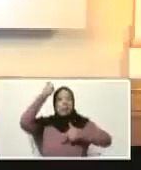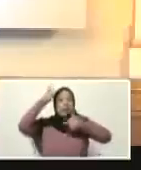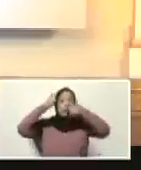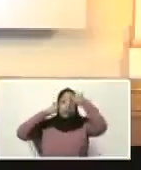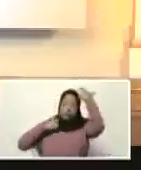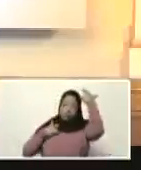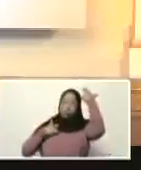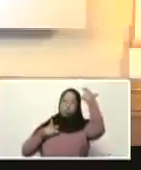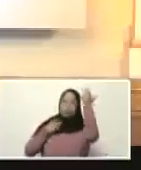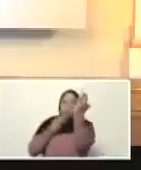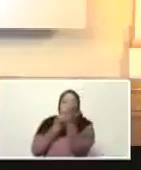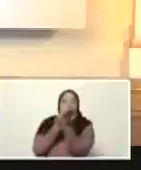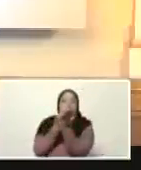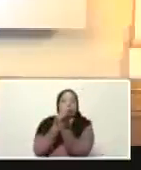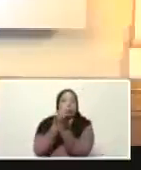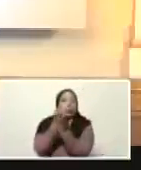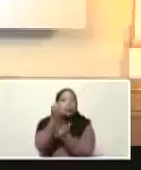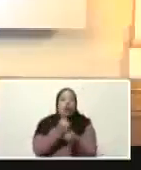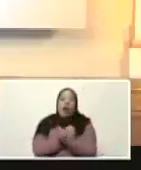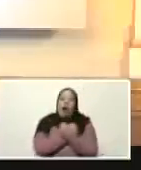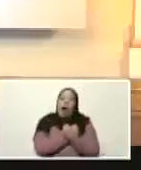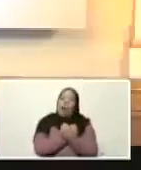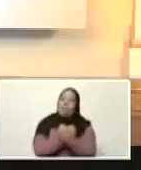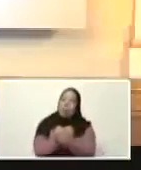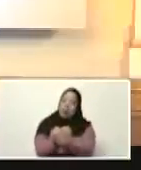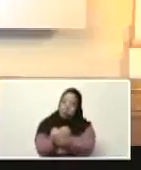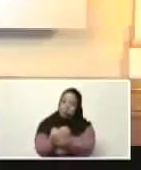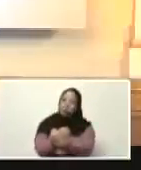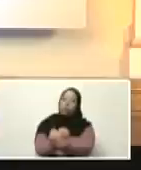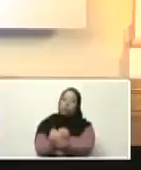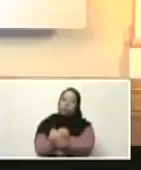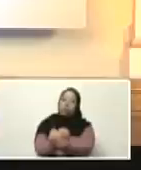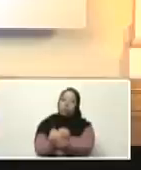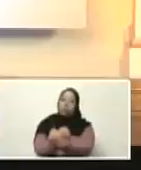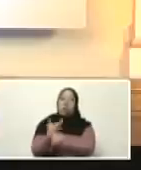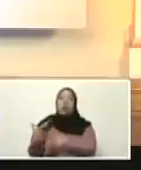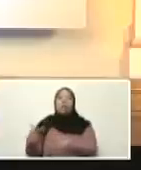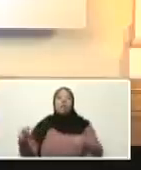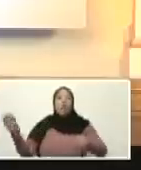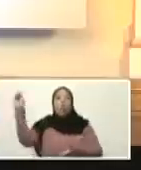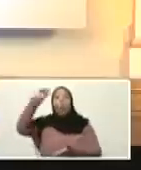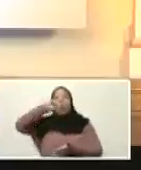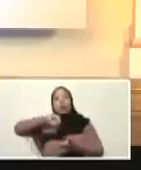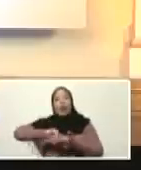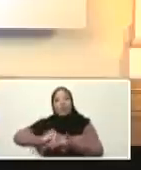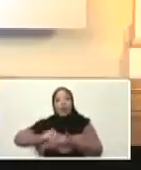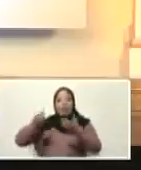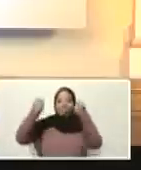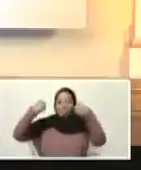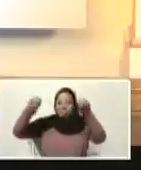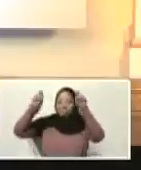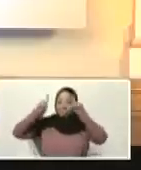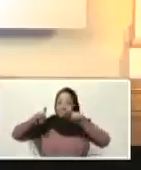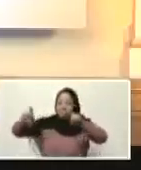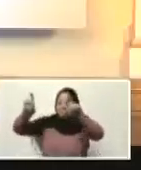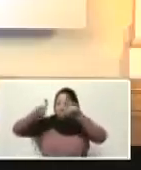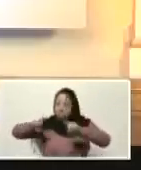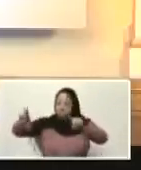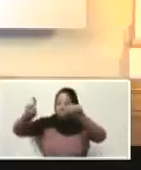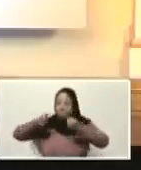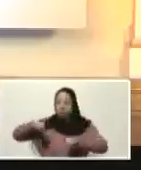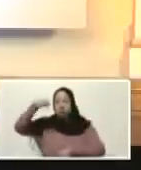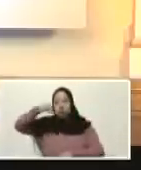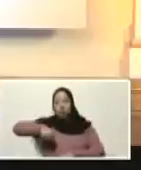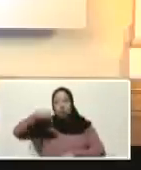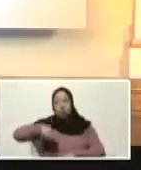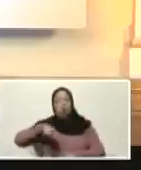supremo, Hugo Rafael Chávez Frías, rescató y trajo para esta